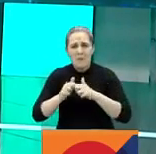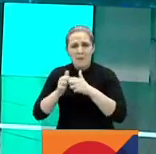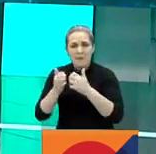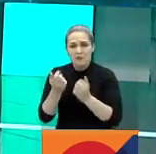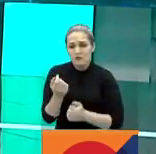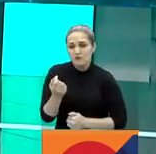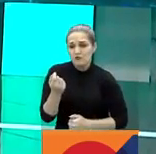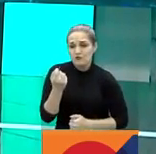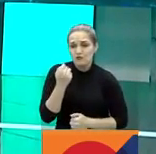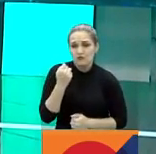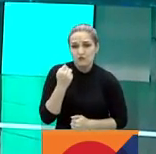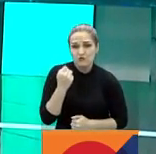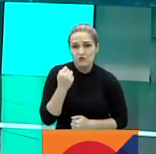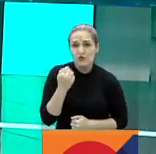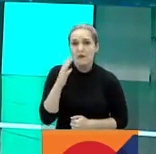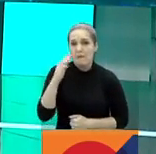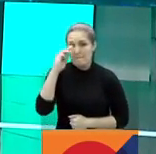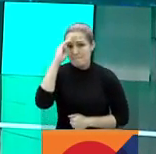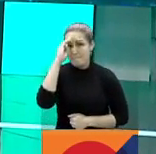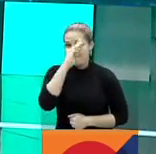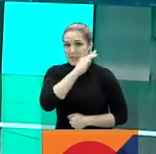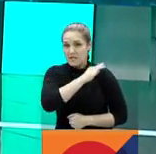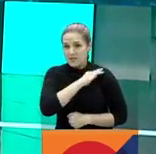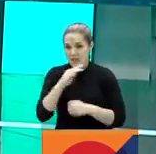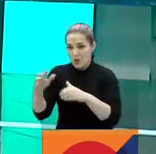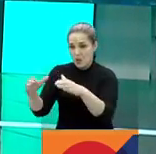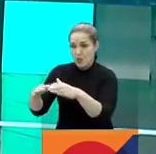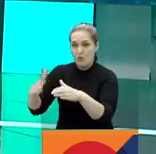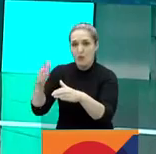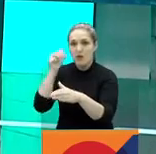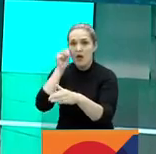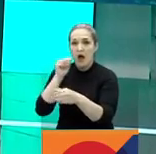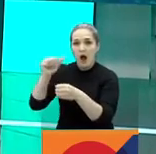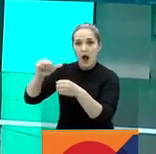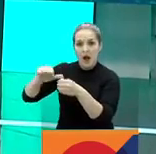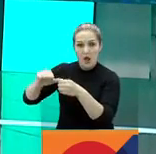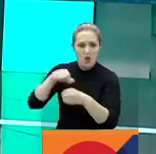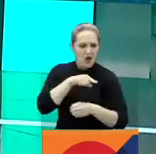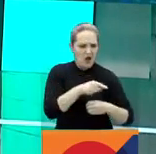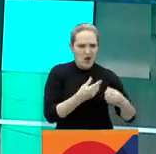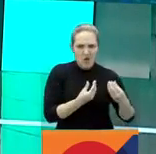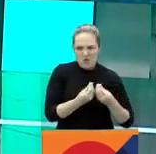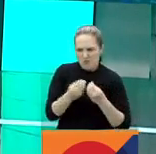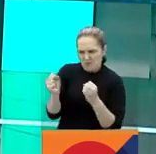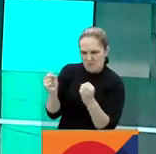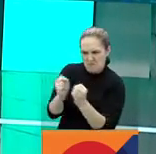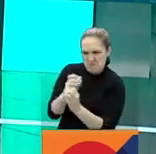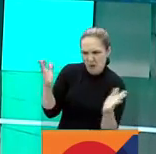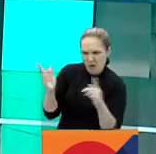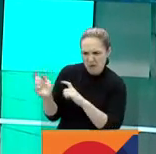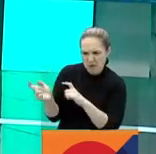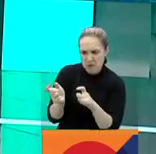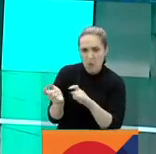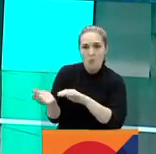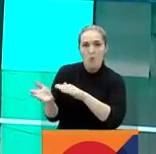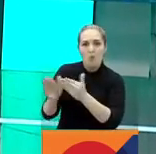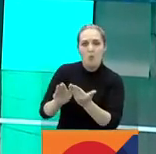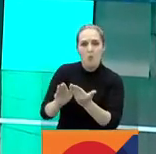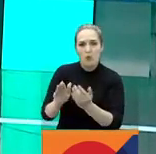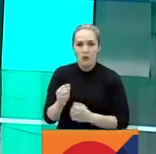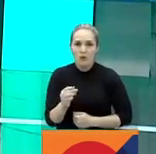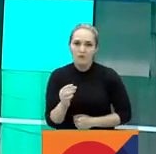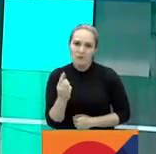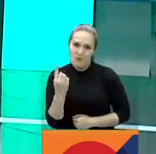presentó un ataque contra el ejército en Arauca. La situación dejó un soldado muerto y 3 heridos. Así es, la Defensoría del